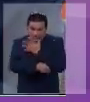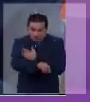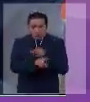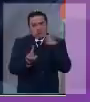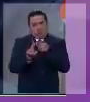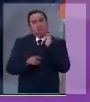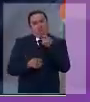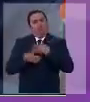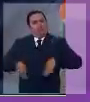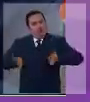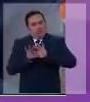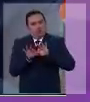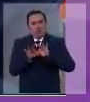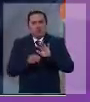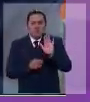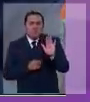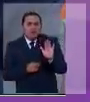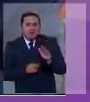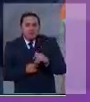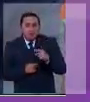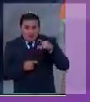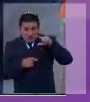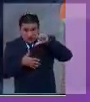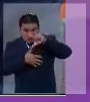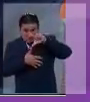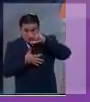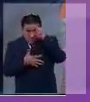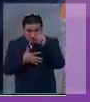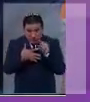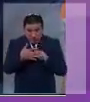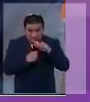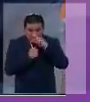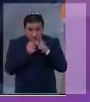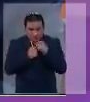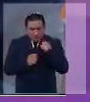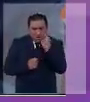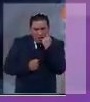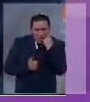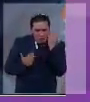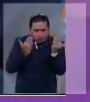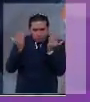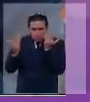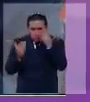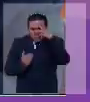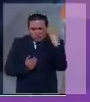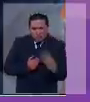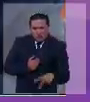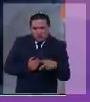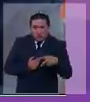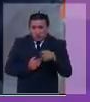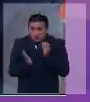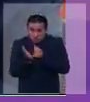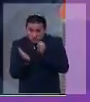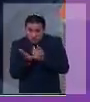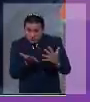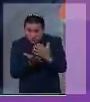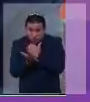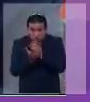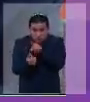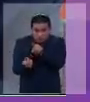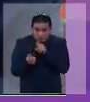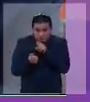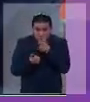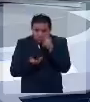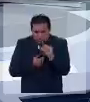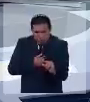OCDE, incluso en términos de América Latina recaudamos poco. Usted propone que haya, y también lo escribe en el libro, subsidios y créditos